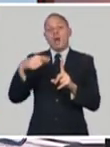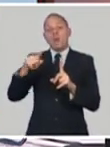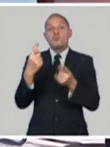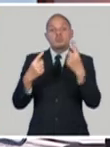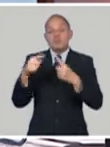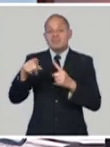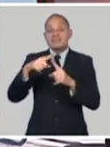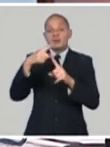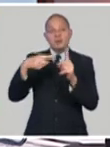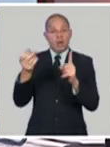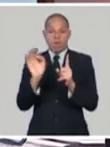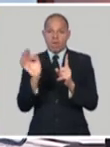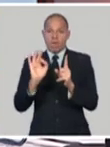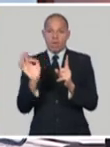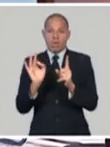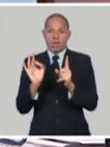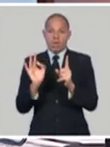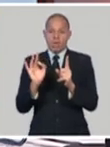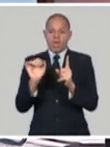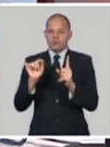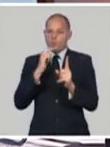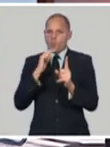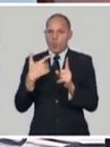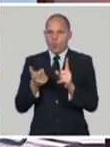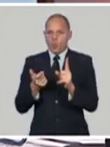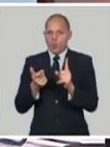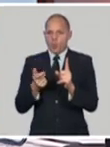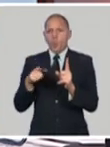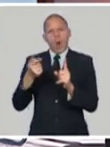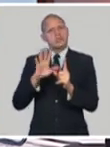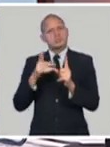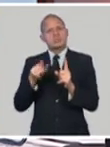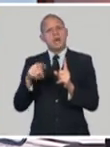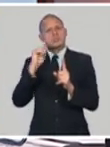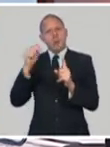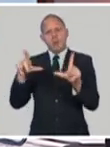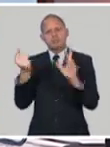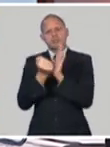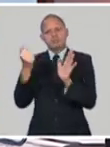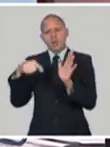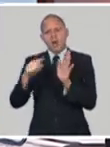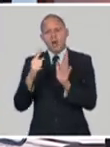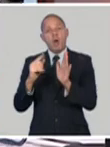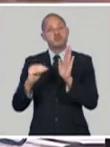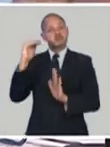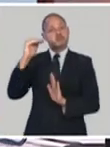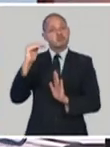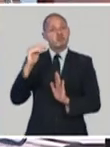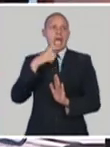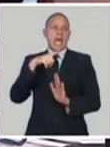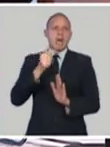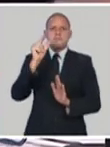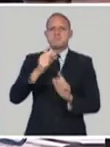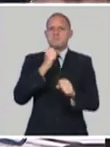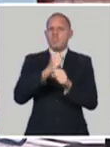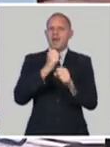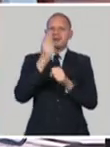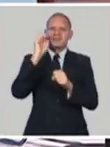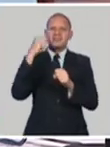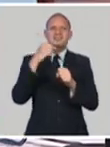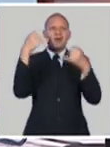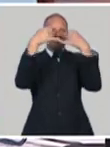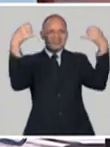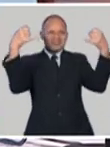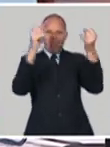ser técnico medio, pero que sí tienen una calificación alta, como es el caso de los linieros, los torreros